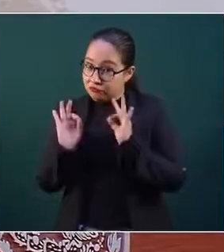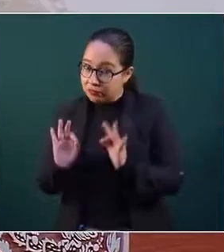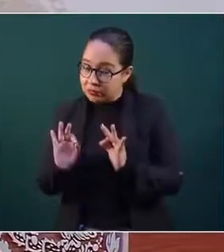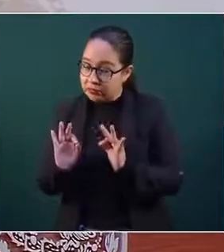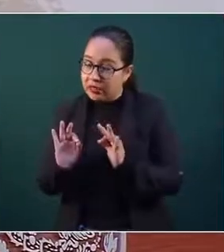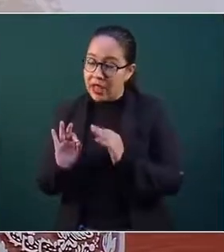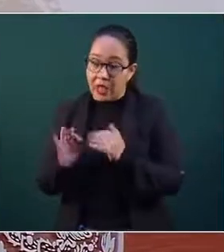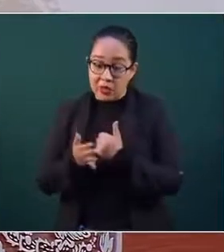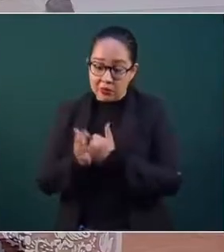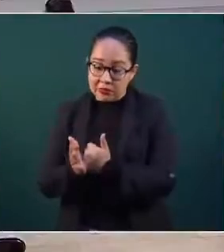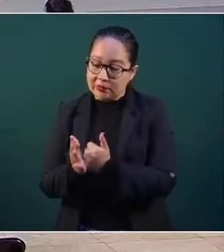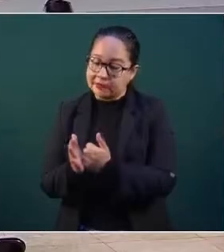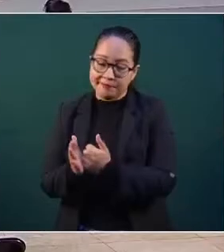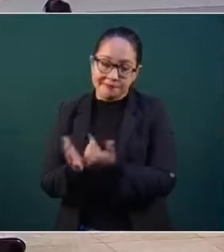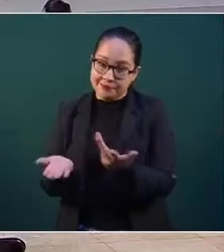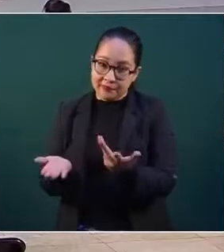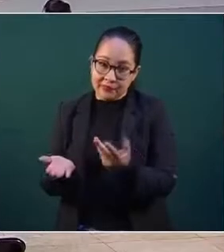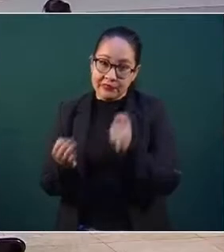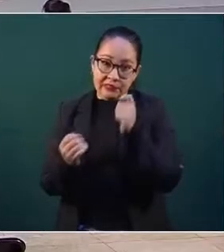sino lo que demuestran